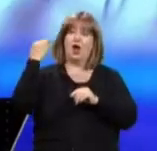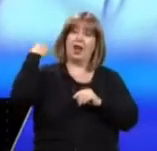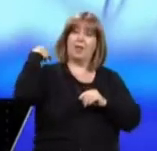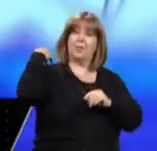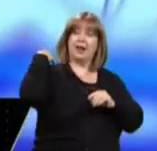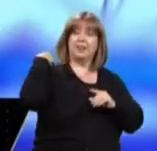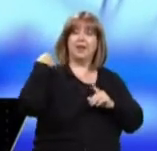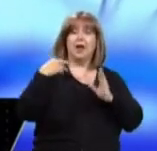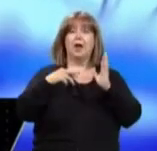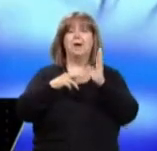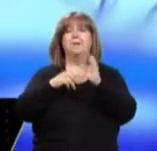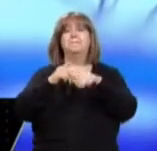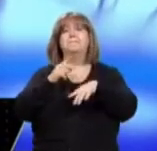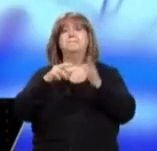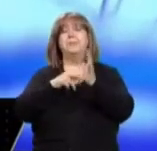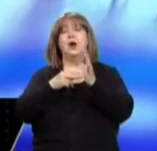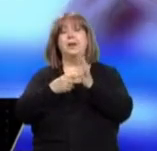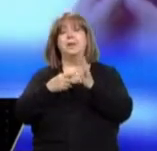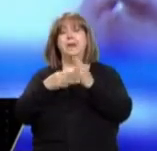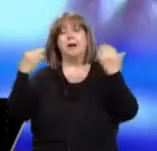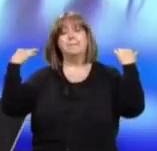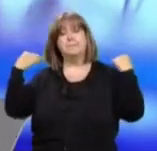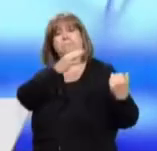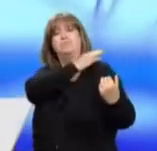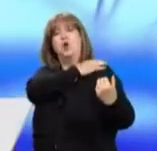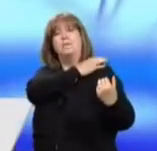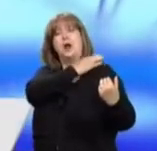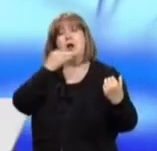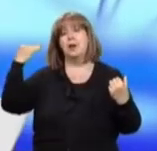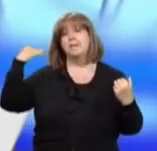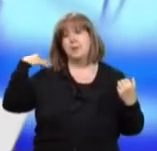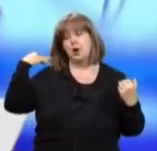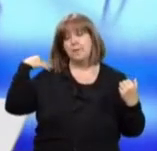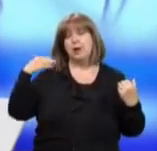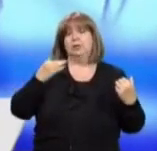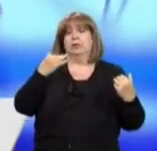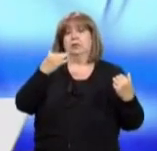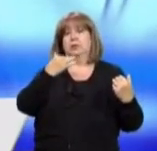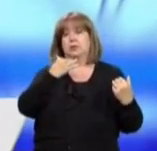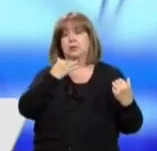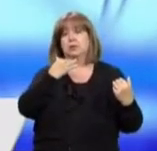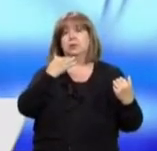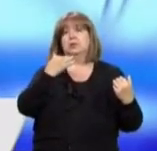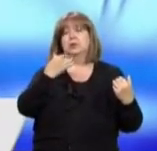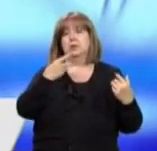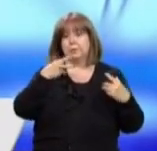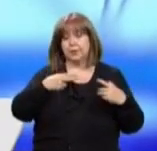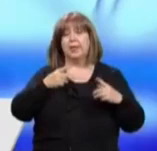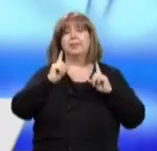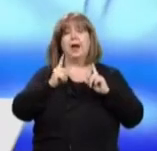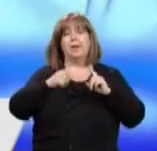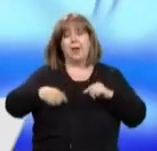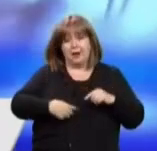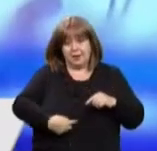problema respiratorio porque le falta parte de su capacidad respiratoria. Y tiene un problema en el sistema digestivo con lo que le llaman divertículos en la